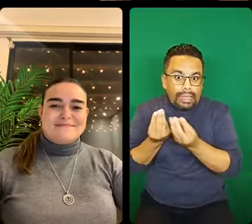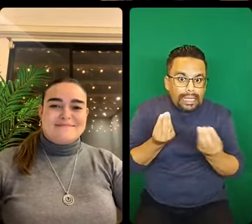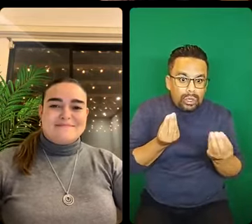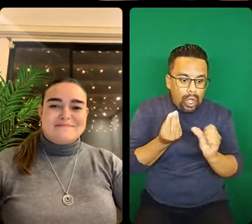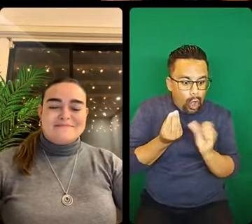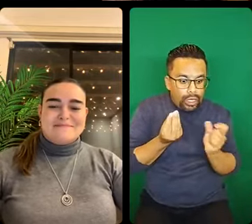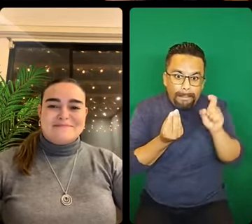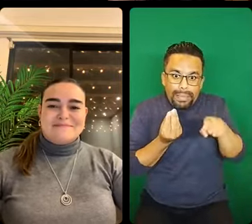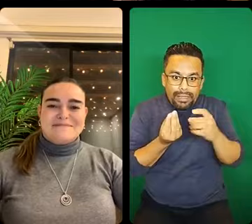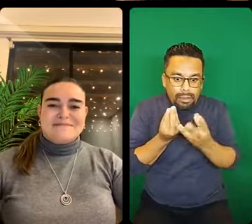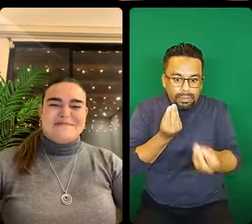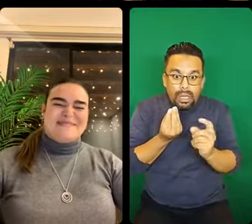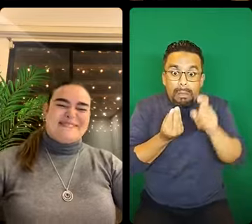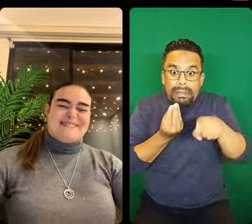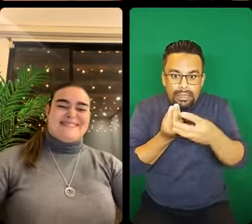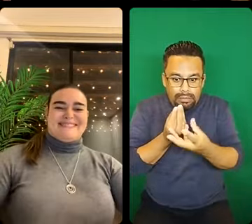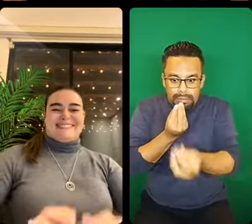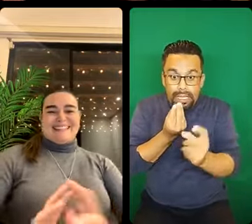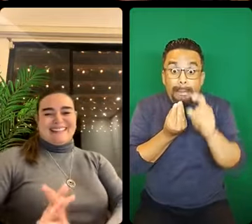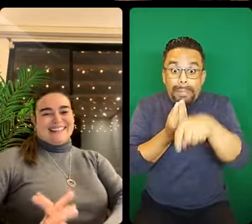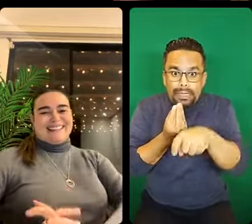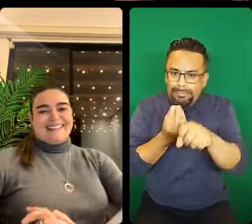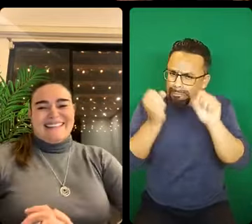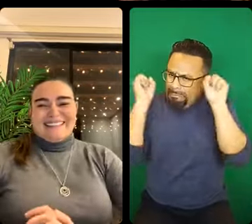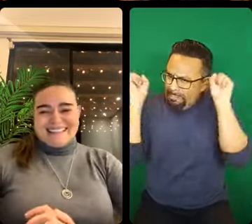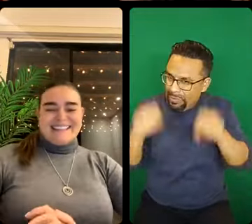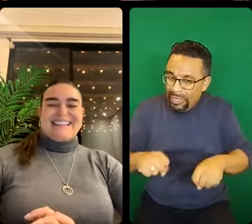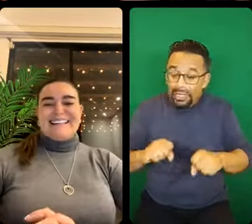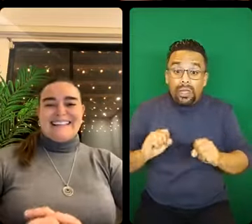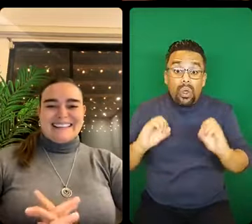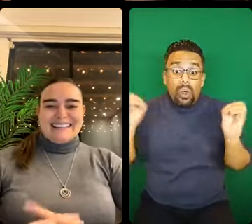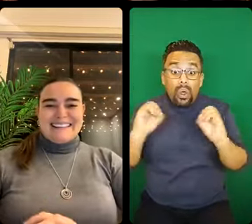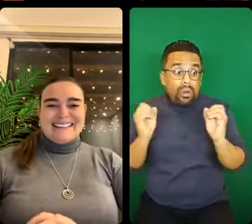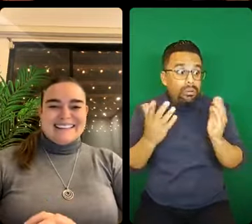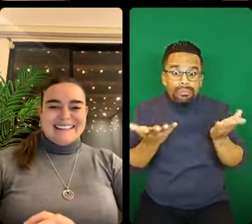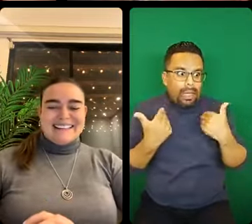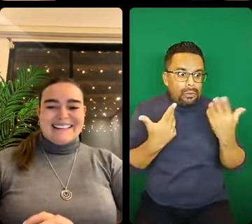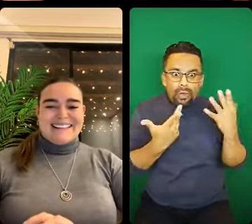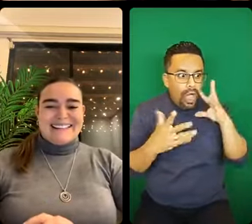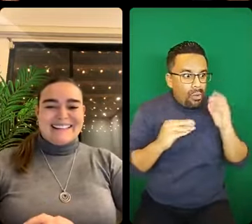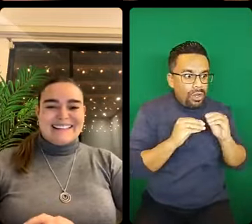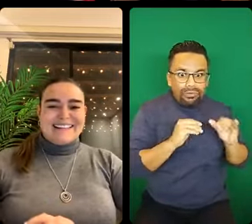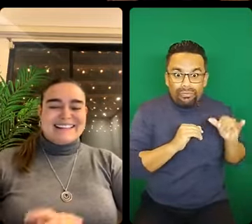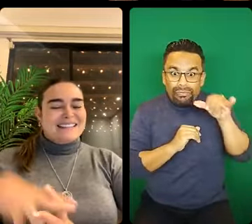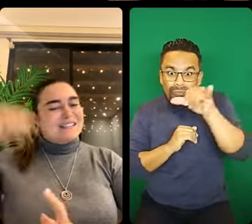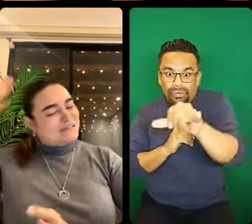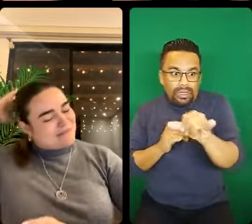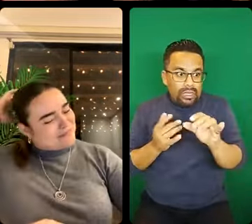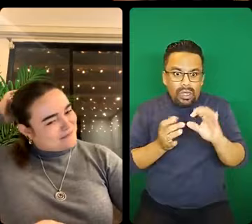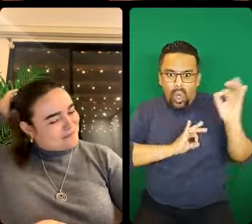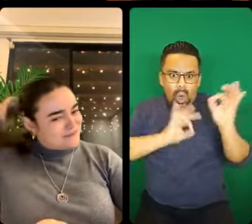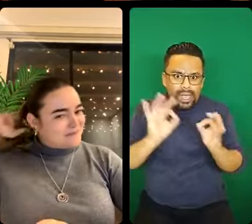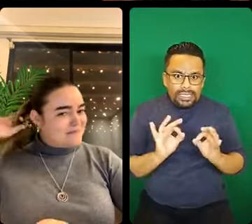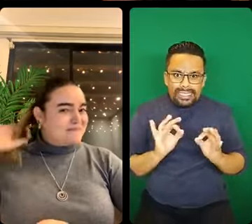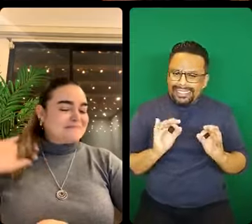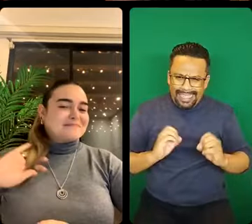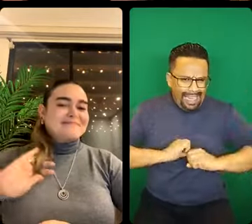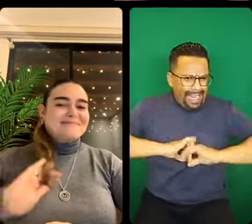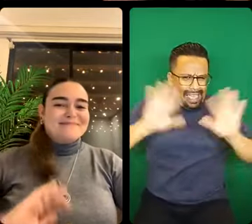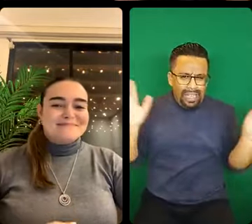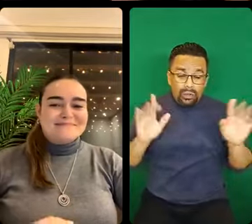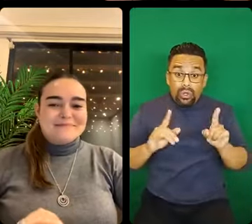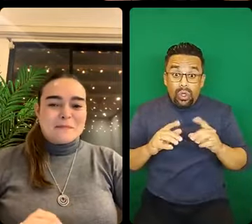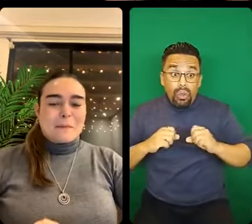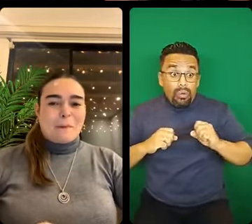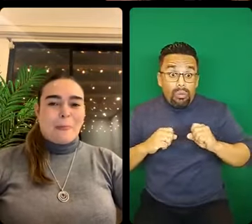armando viaje, los que quedaron en la selección oficial, armen viaje, compren tiquetes, o sea, todo lo que tienen que hacer, los que están fuera de Bogotá,